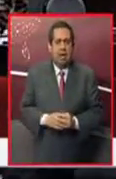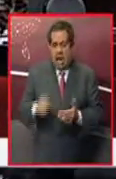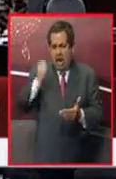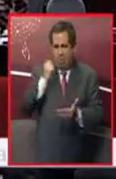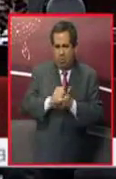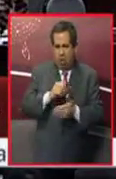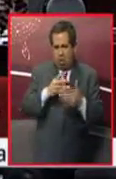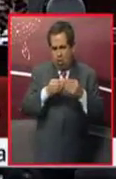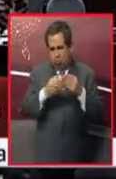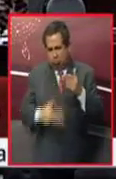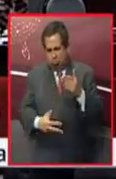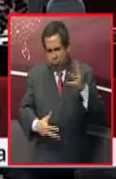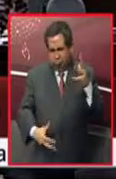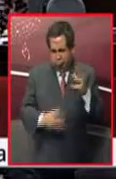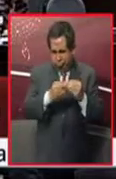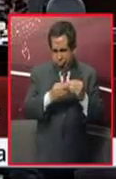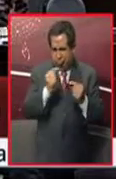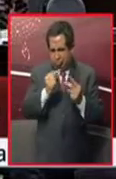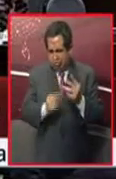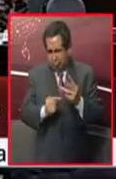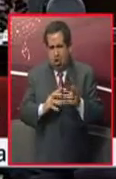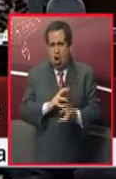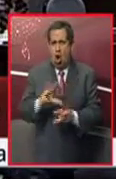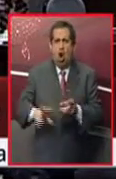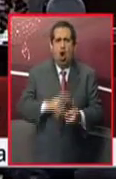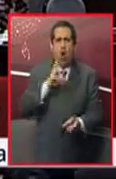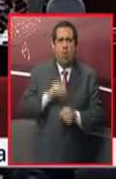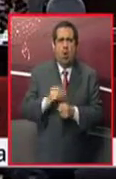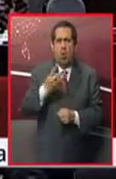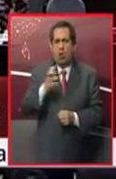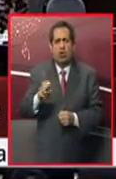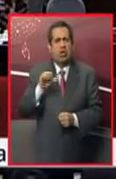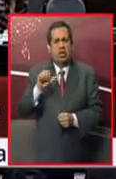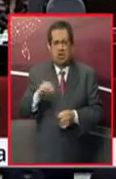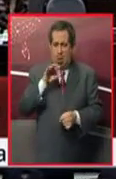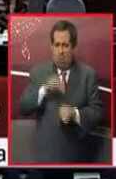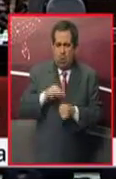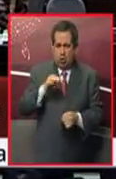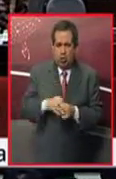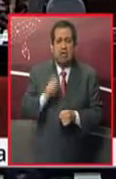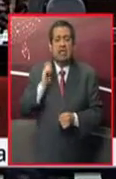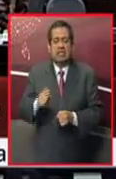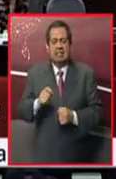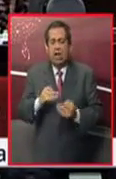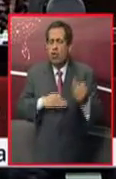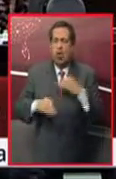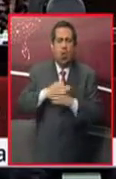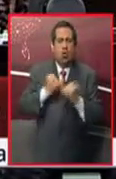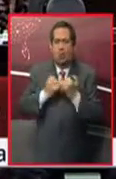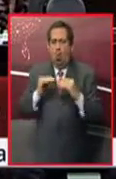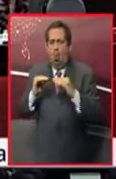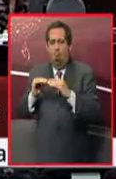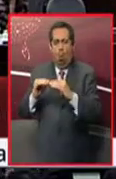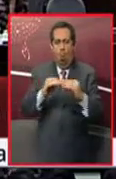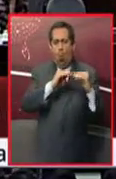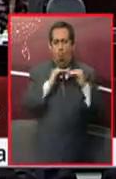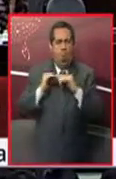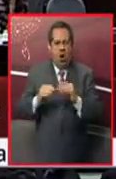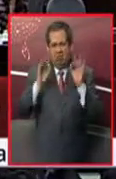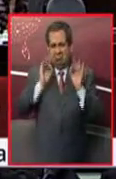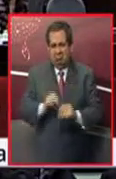Aprobado en lo general y en lo particular por 416 votos, es decir, por unanimidad de los